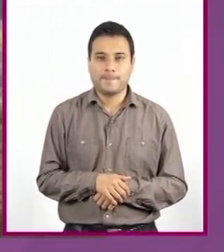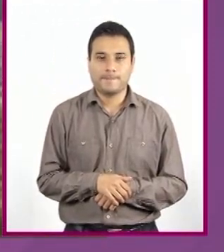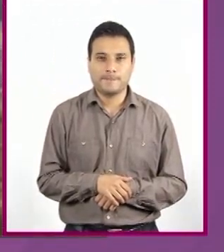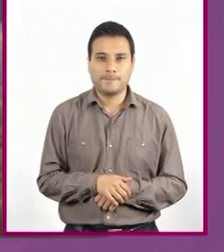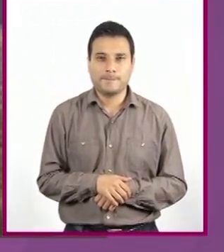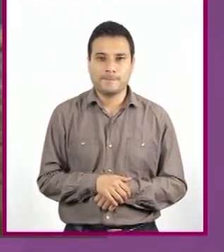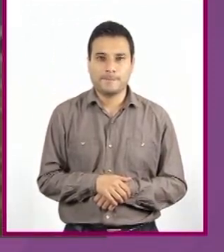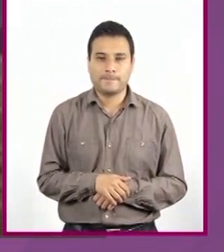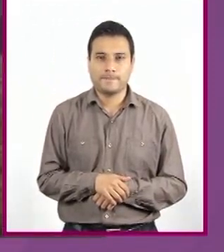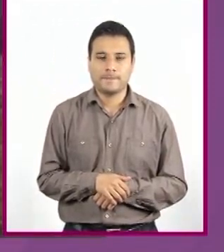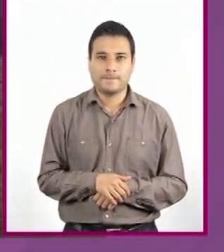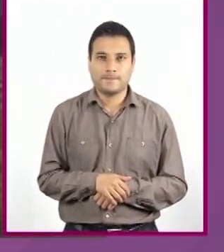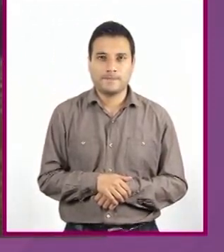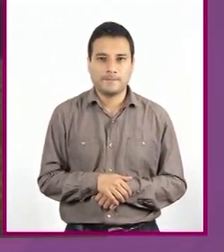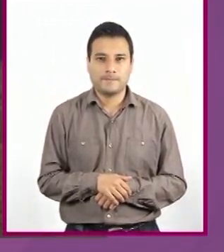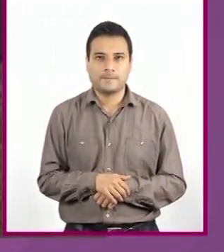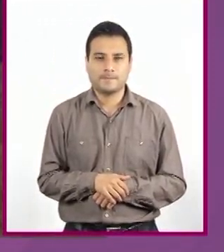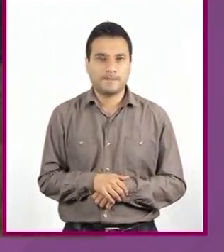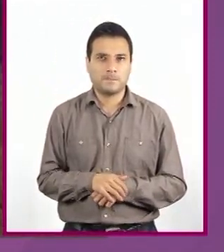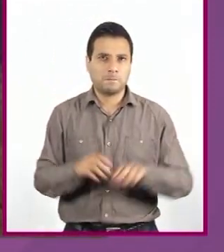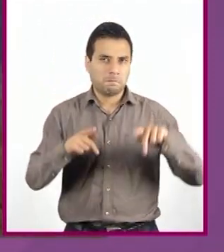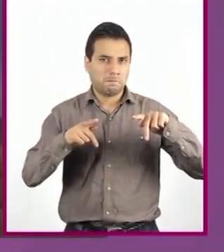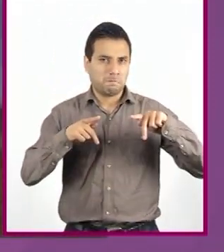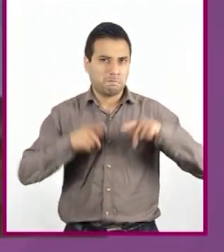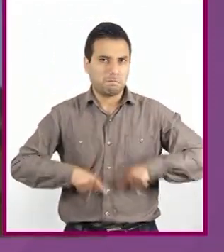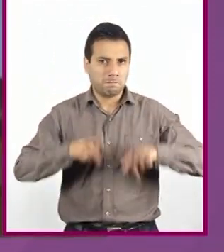No sabemos con precisión qué gente empezó a